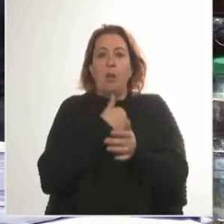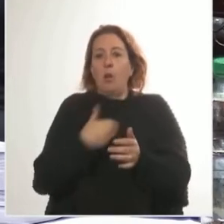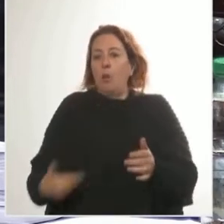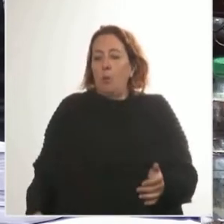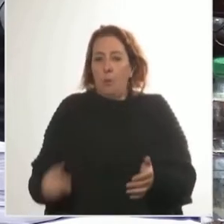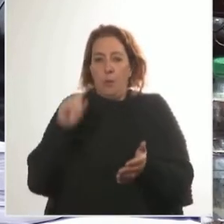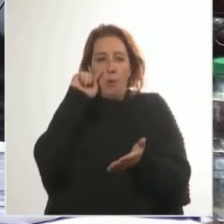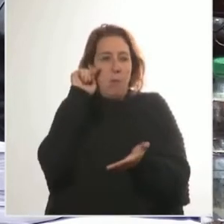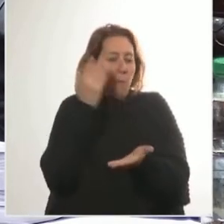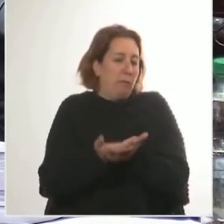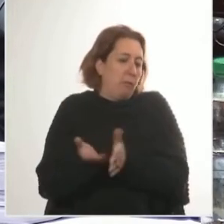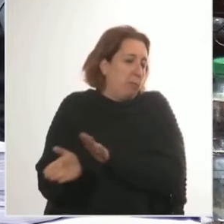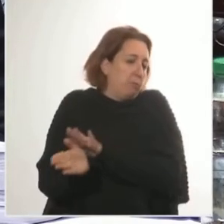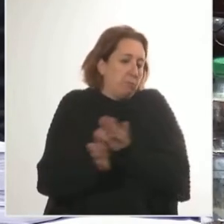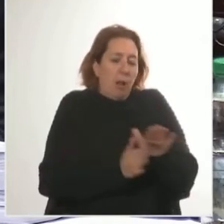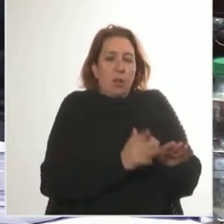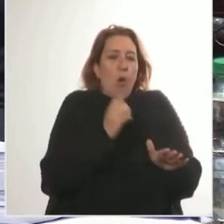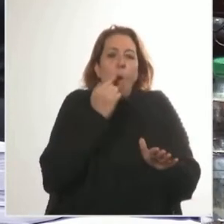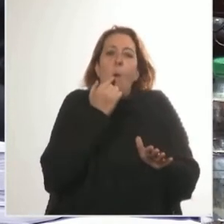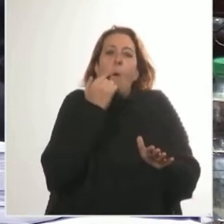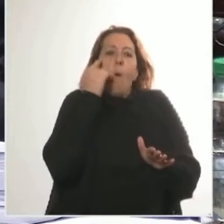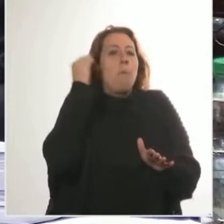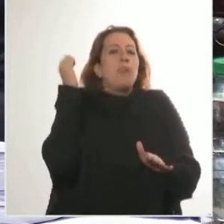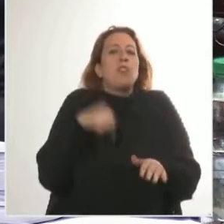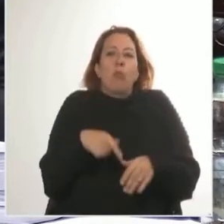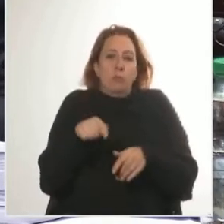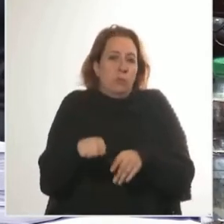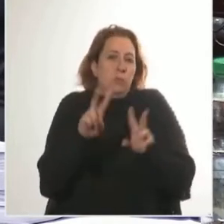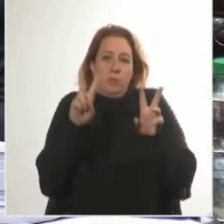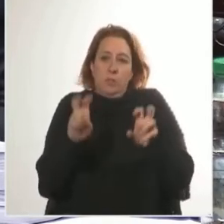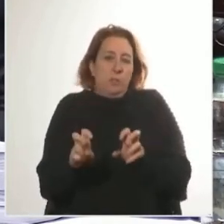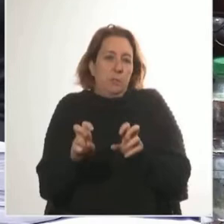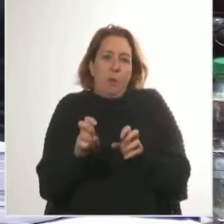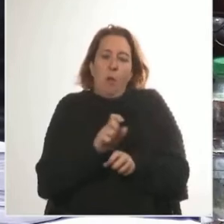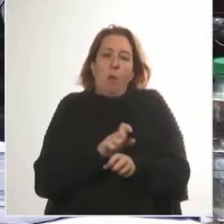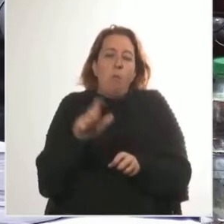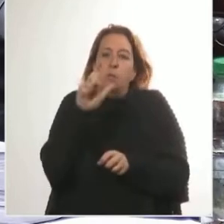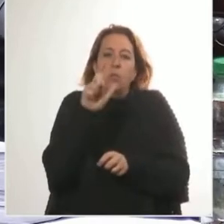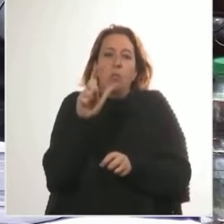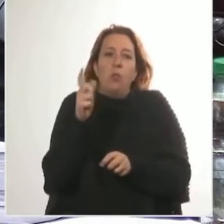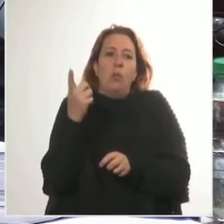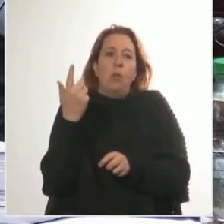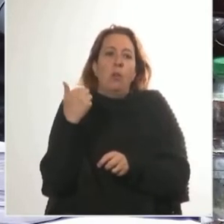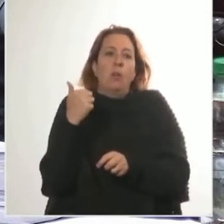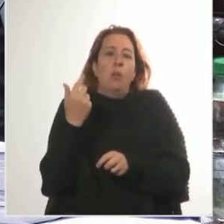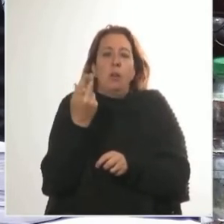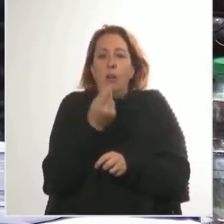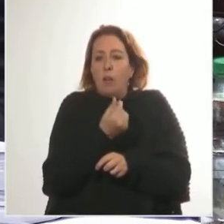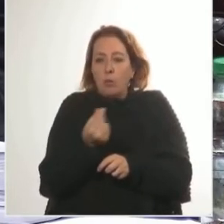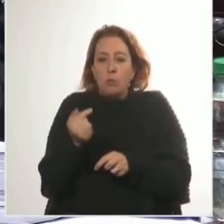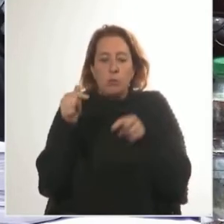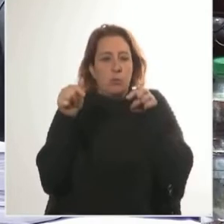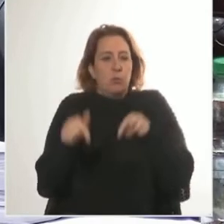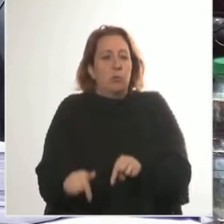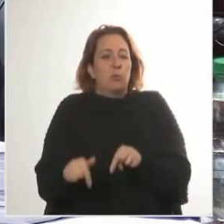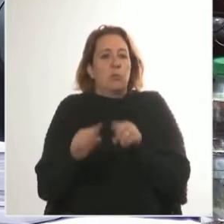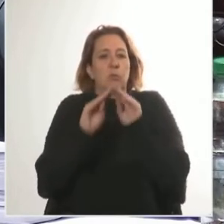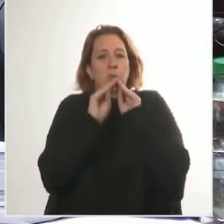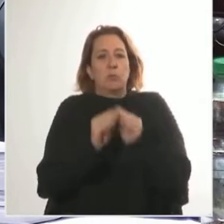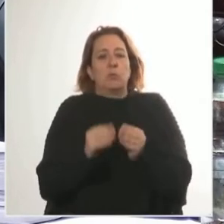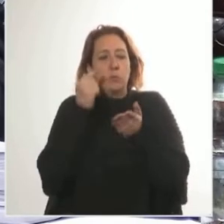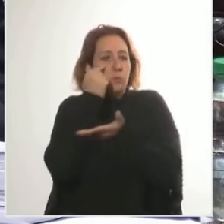más allá de nuestra opinión sobre eso, con el aumento exiguo de recursos que esta rendición de cuentas pone sobre la